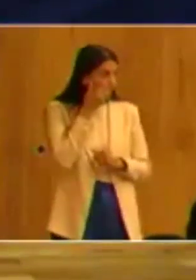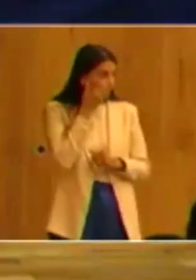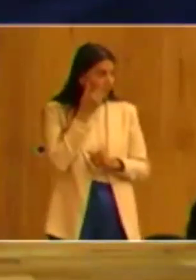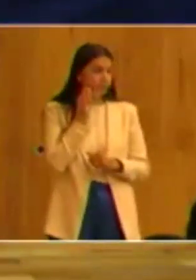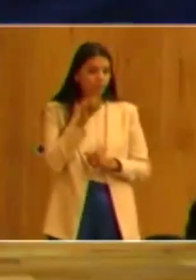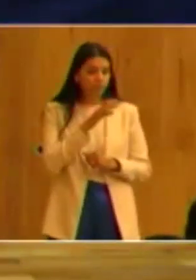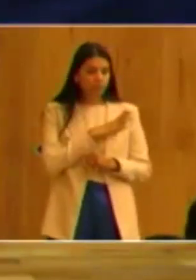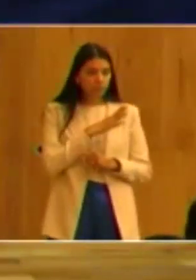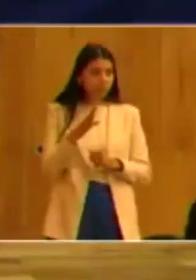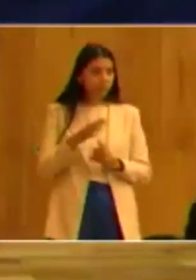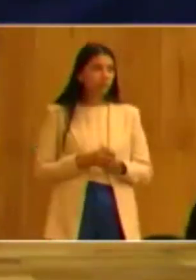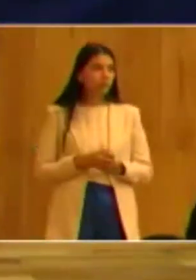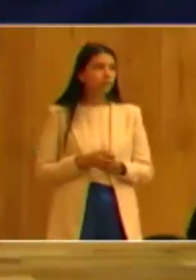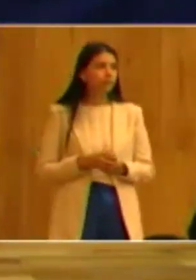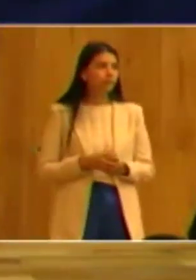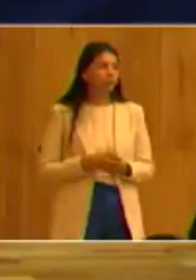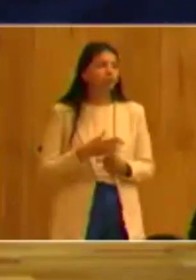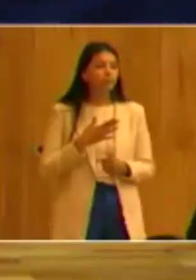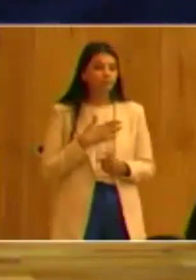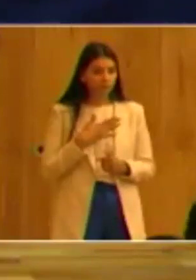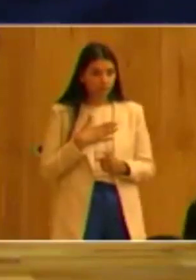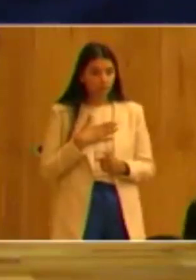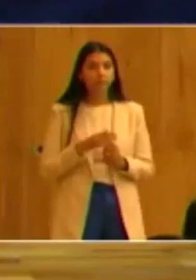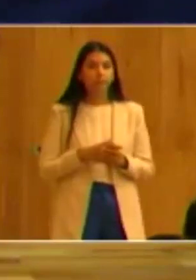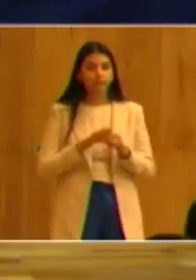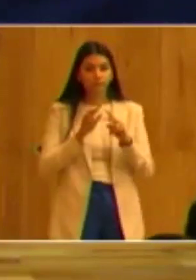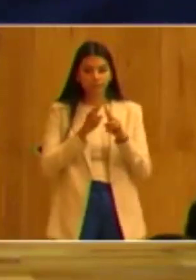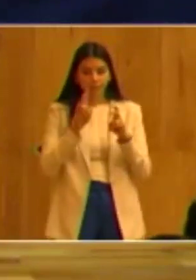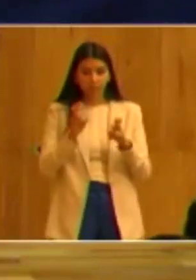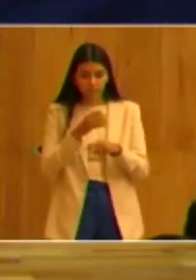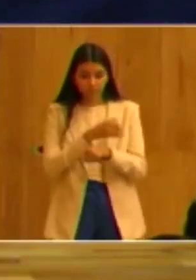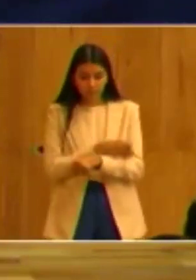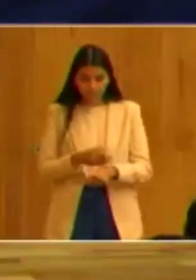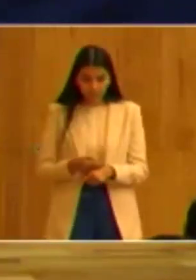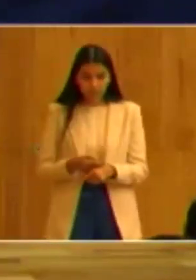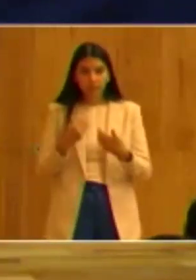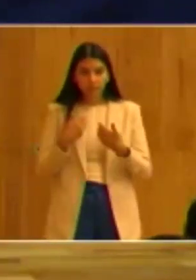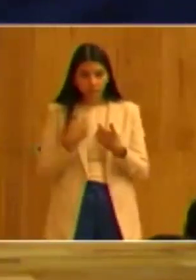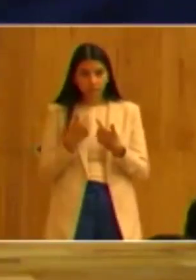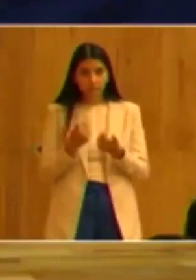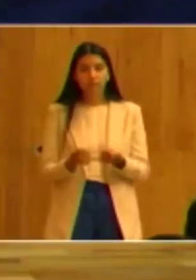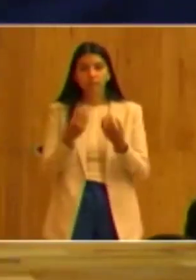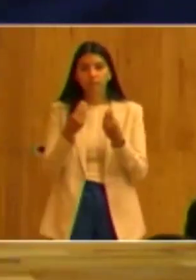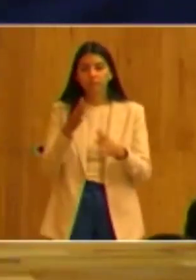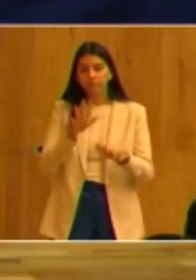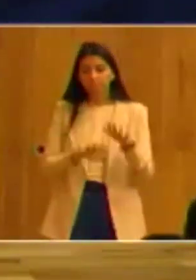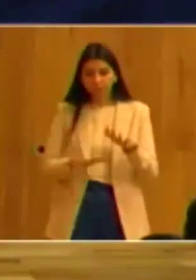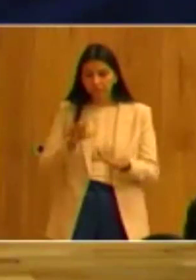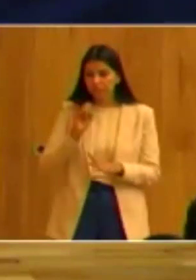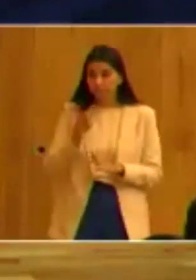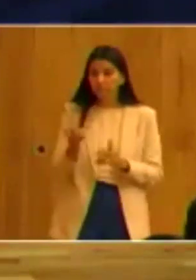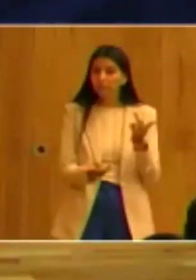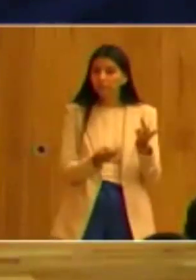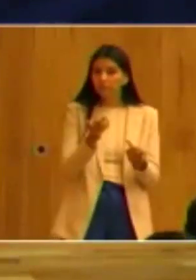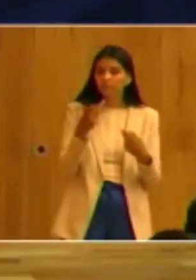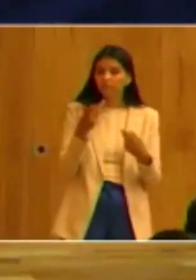Sí, bueno. Yo en materia familiar entiendo que muchas veces sí se preguntan las